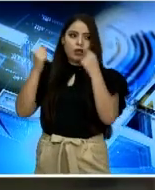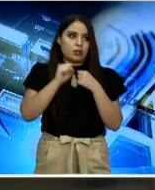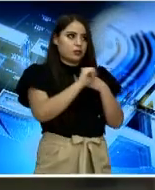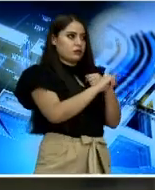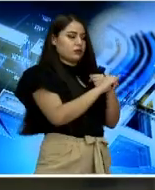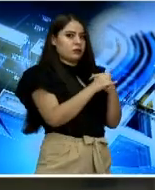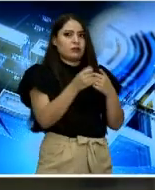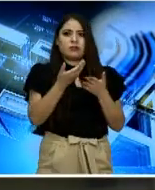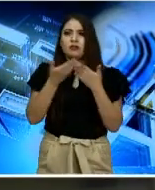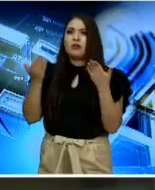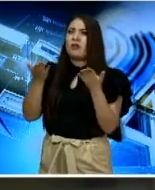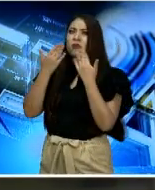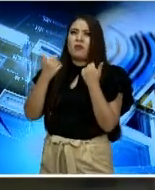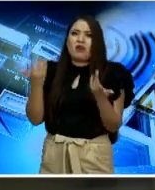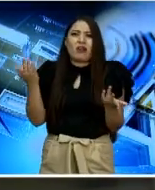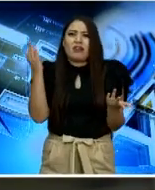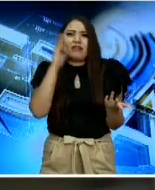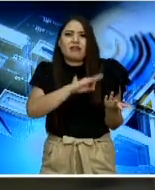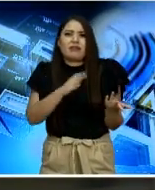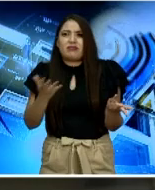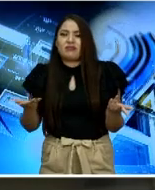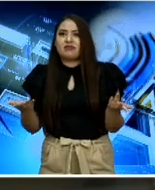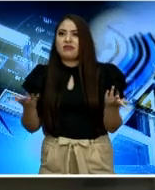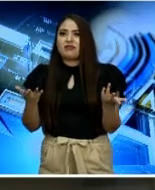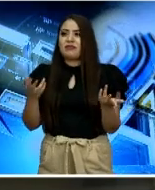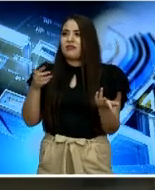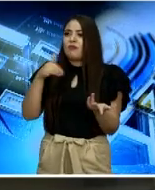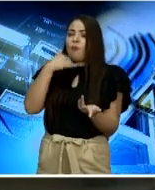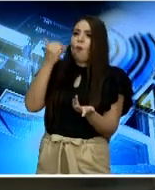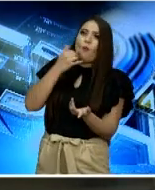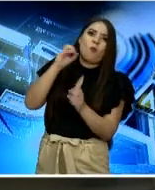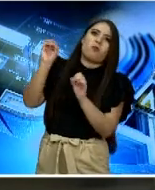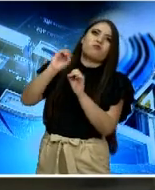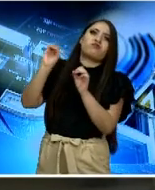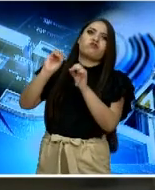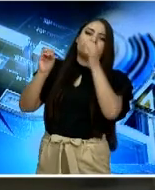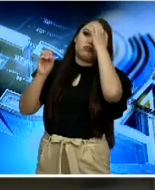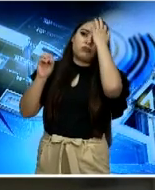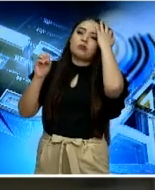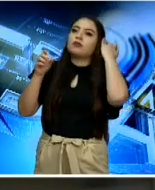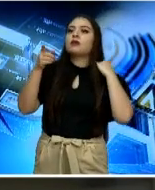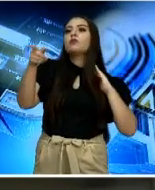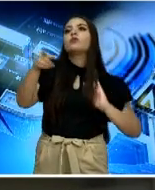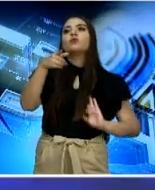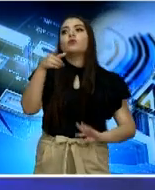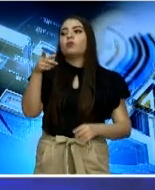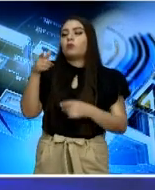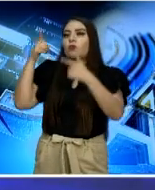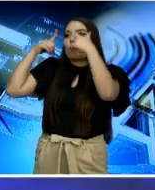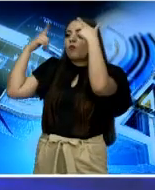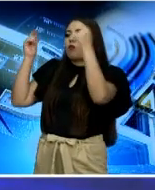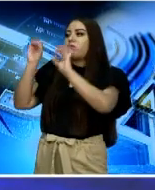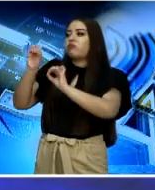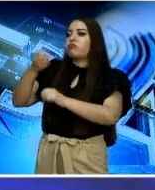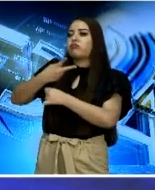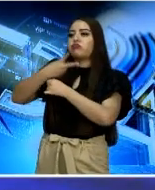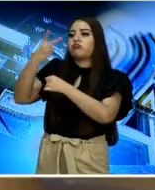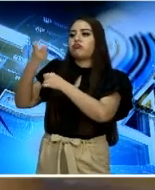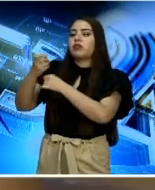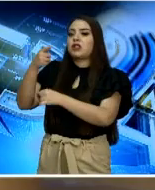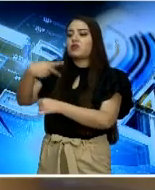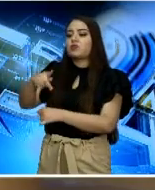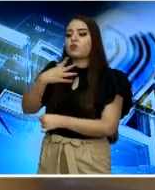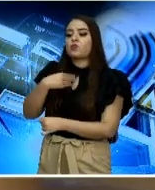de error a la que... ¿Una graduación a la que no fuiste invitada, Valeria? Uh-huh. No, no fui